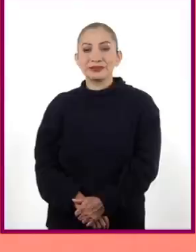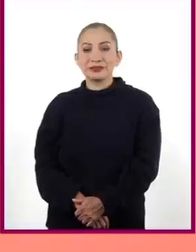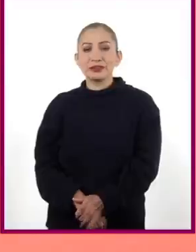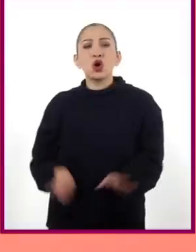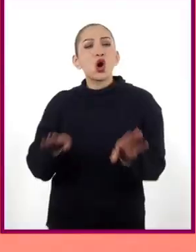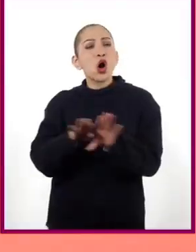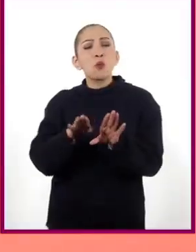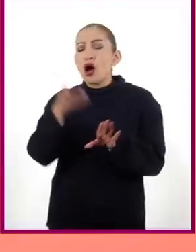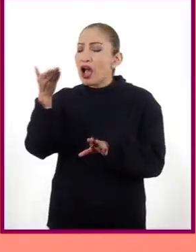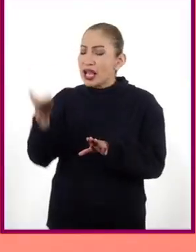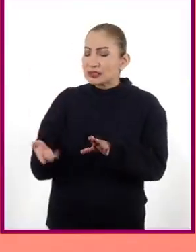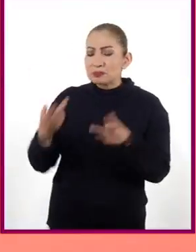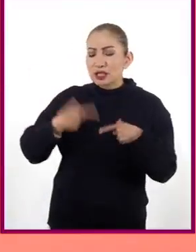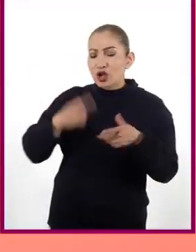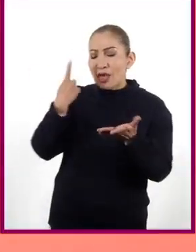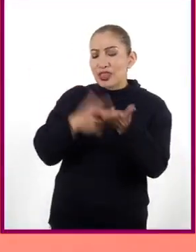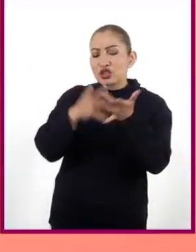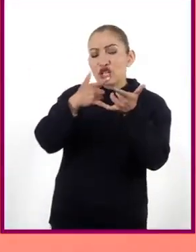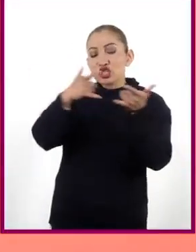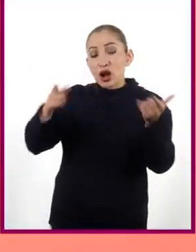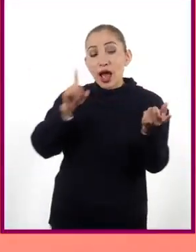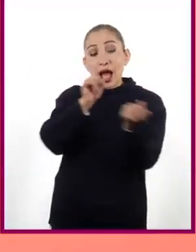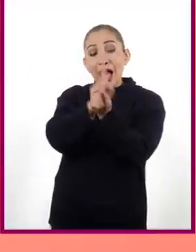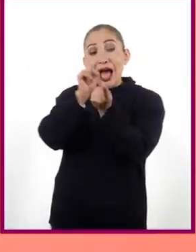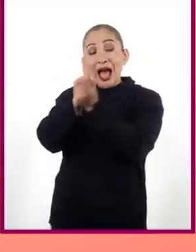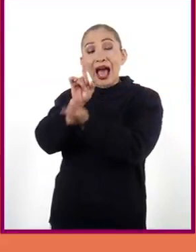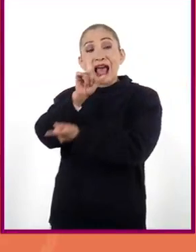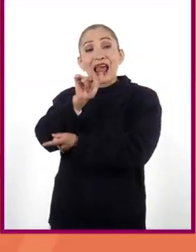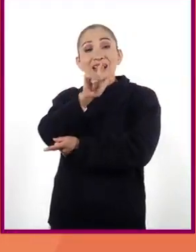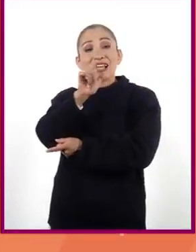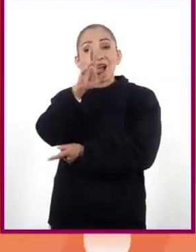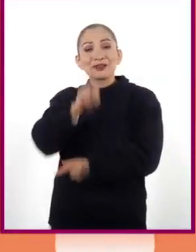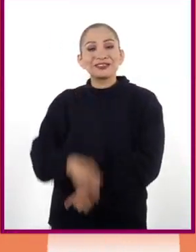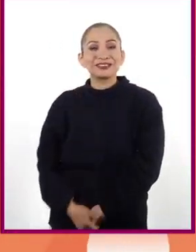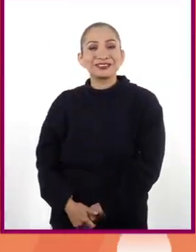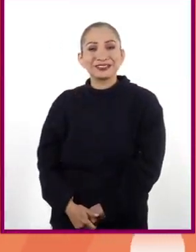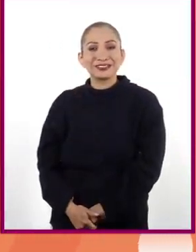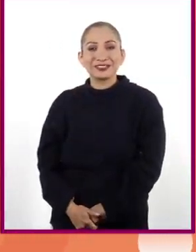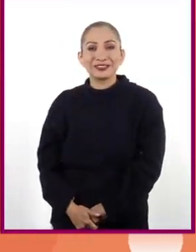¿Cómo son los personajes con los que vive Lázaro?